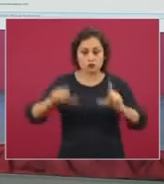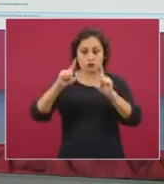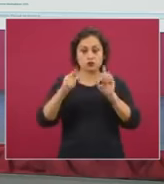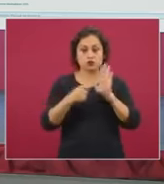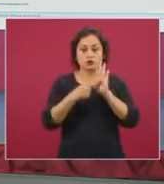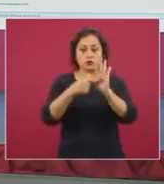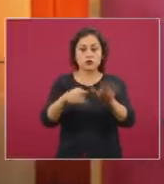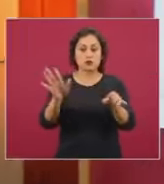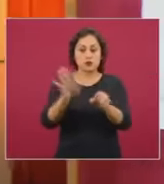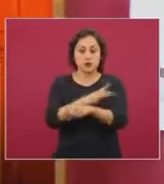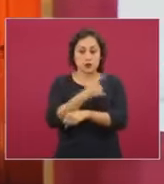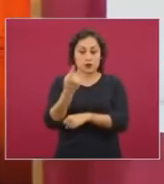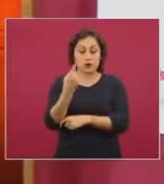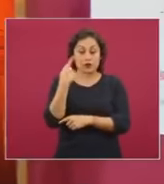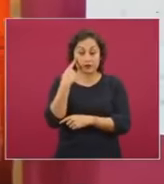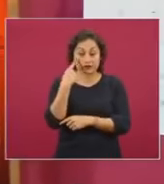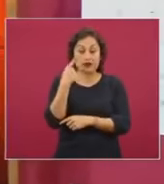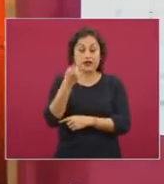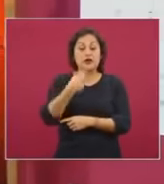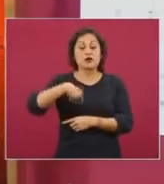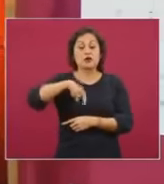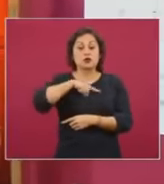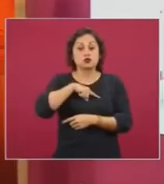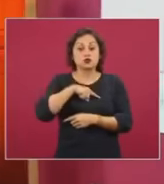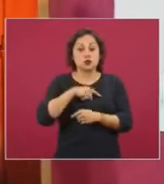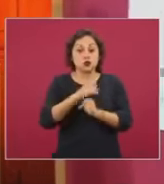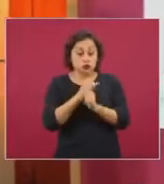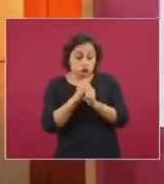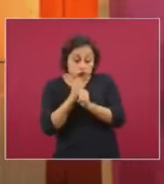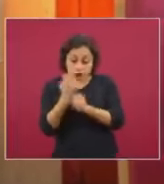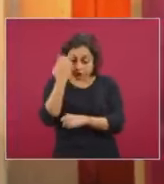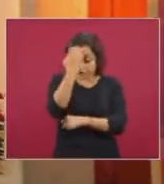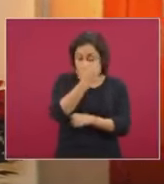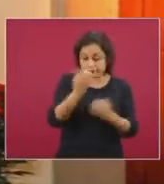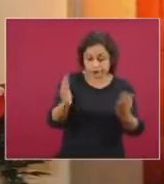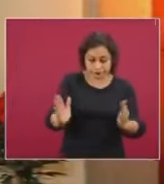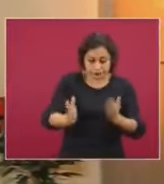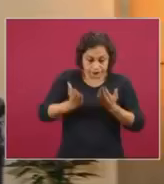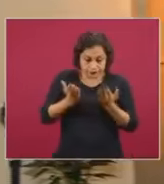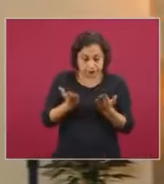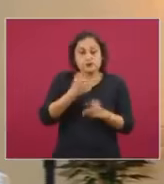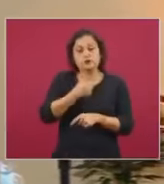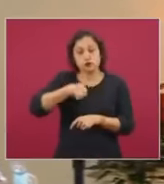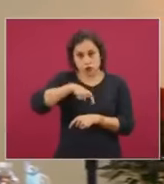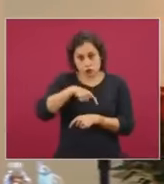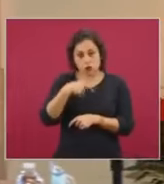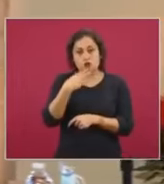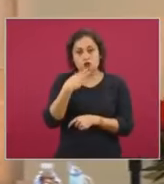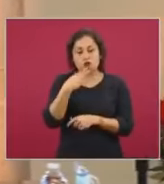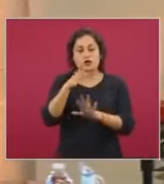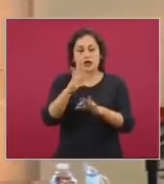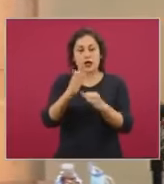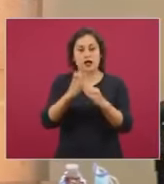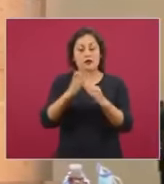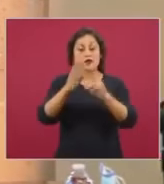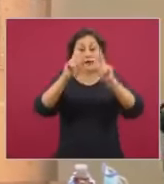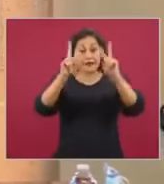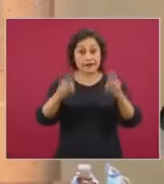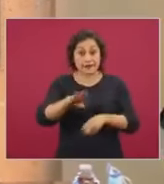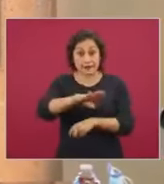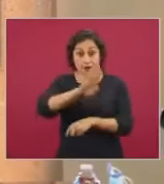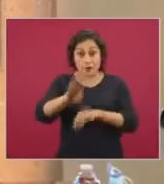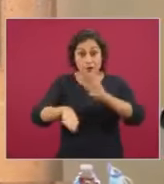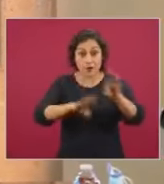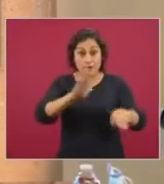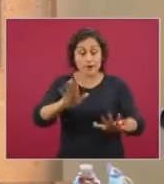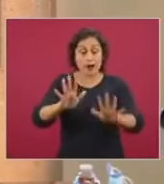esta es la forma en que nosotros estamos evaluando y utilizando. Este exceso de mortalidad no solamente es para presentarlo